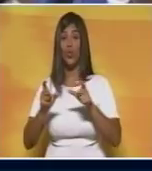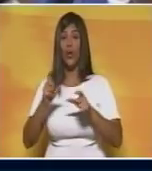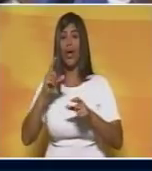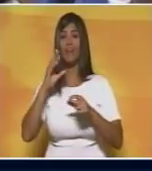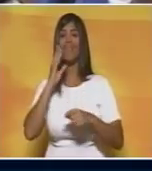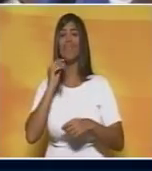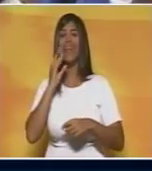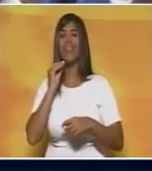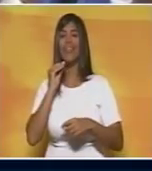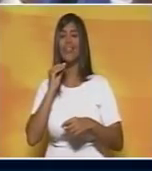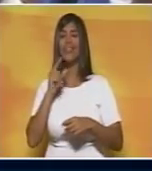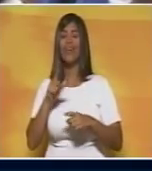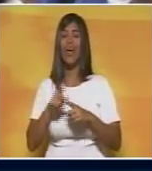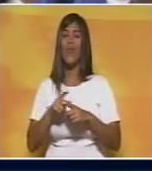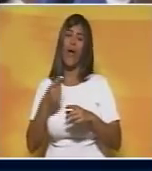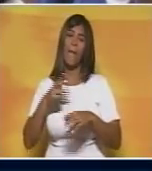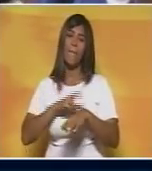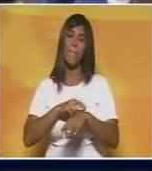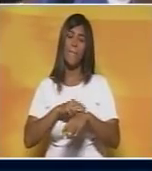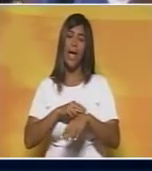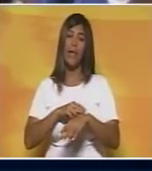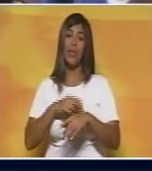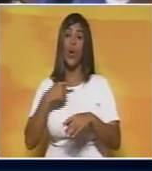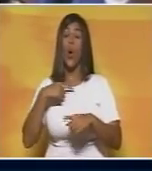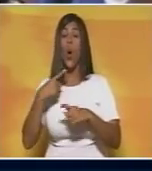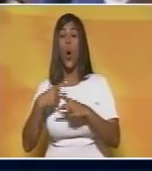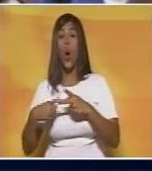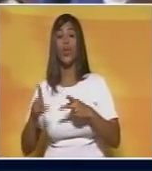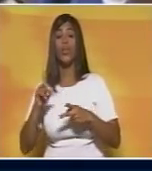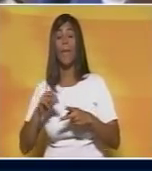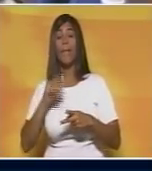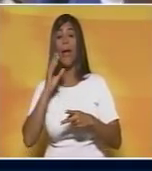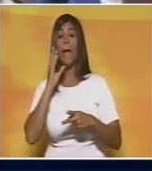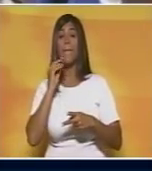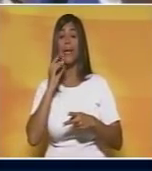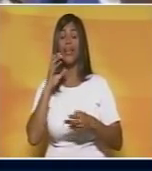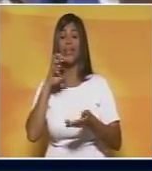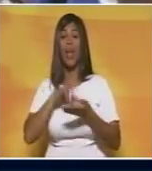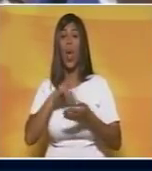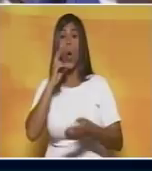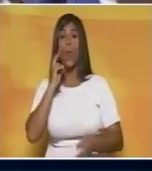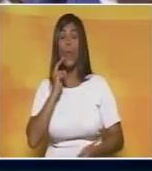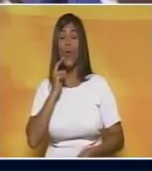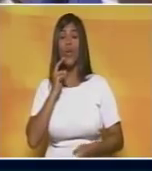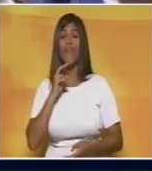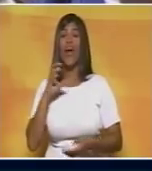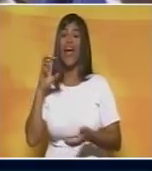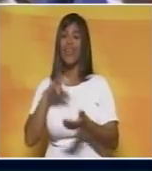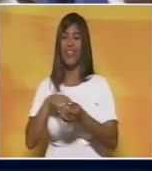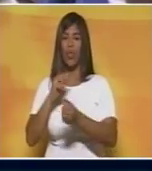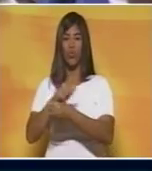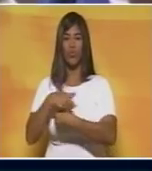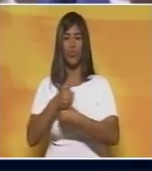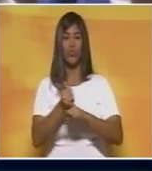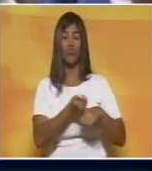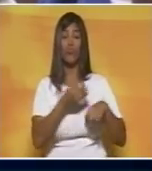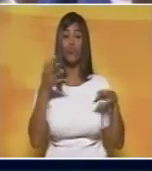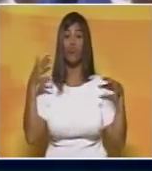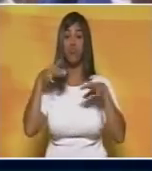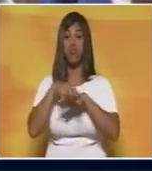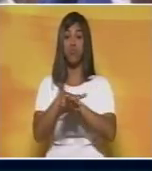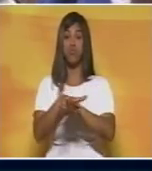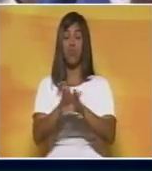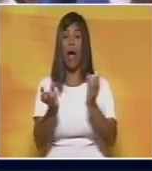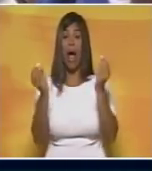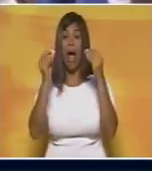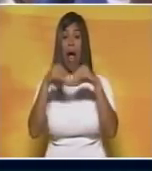del Ministerio del Poder Popular para la Salud y los especialistas del Estado Bolívar y del Estado Delta para, en este acuerdo